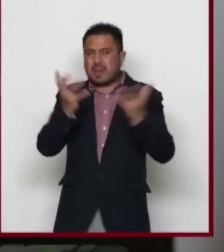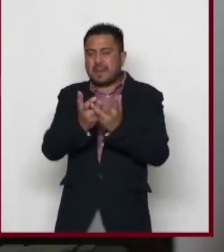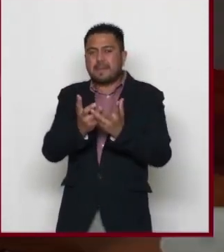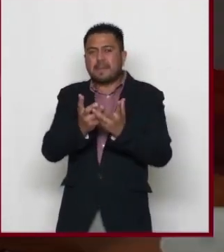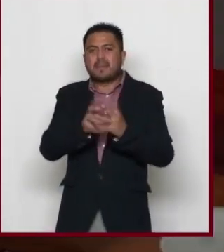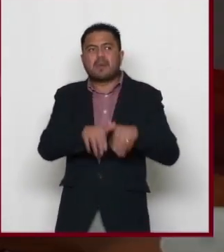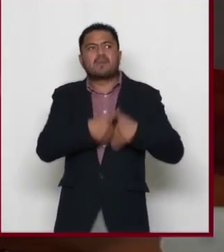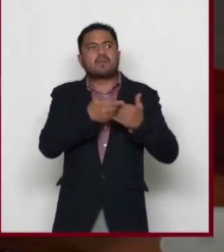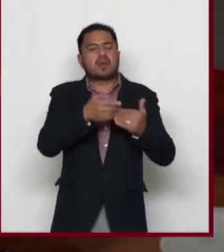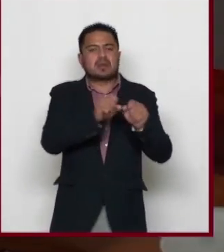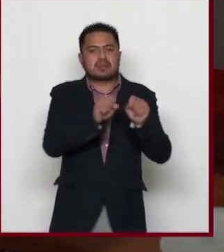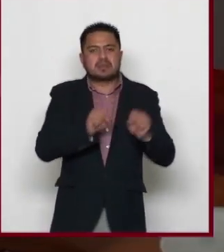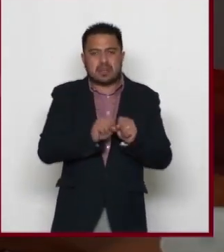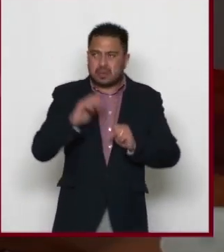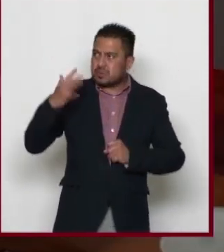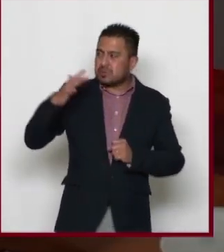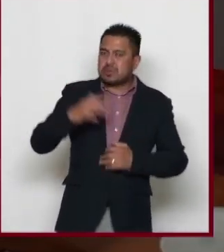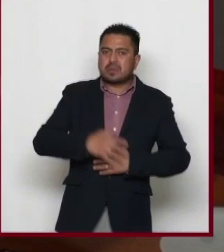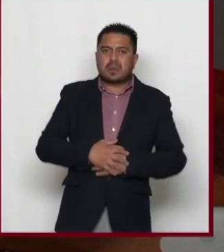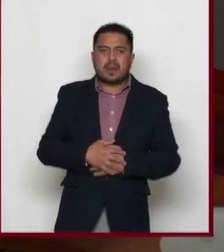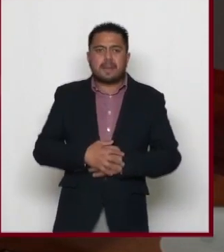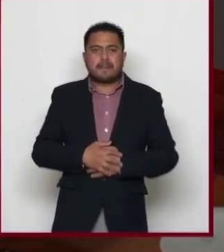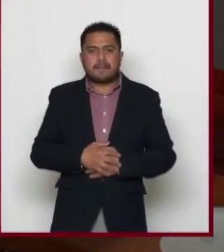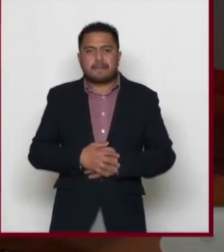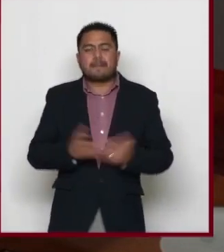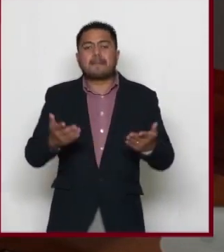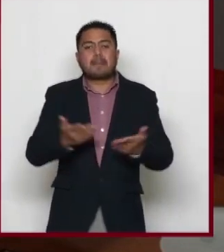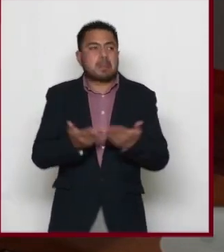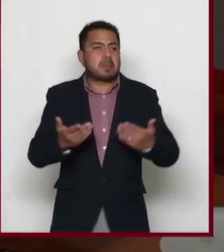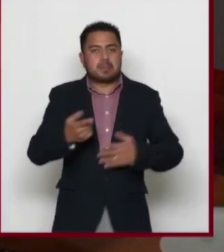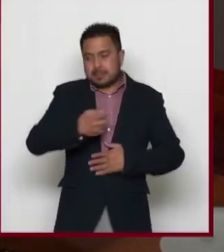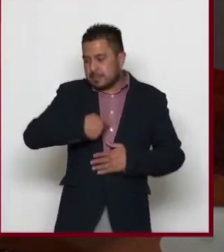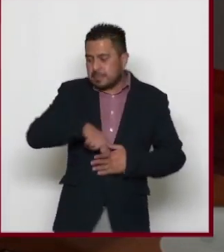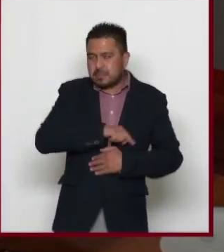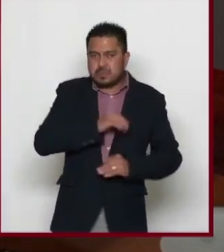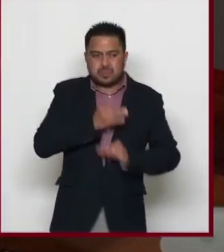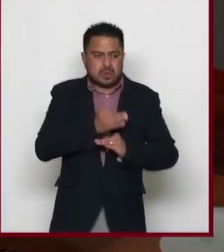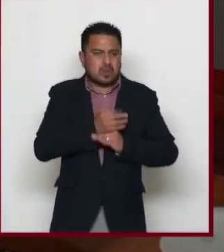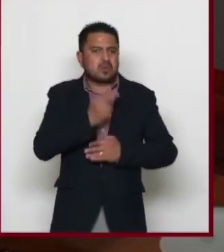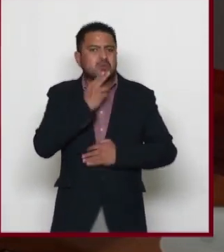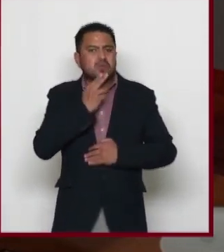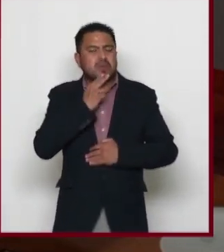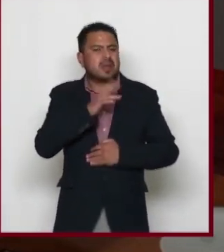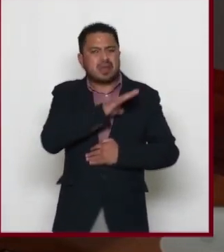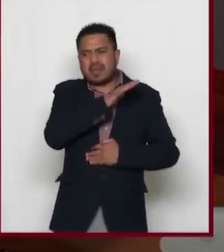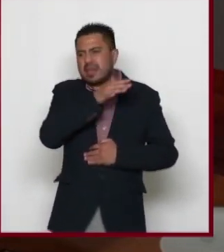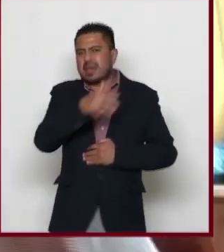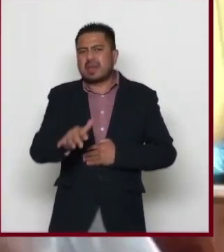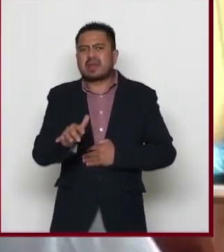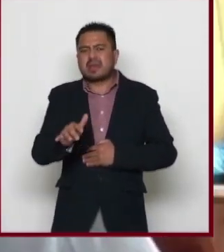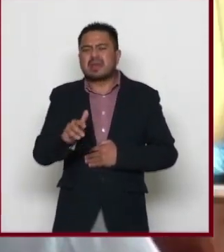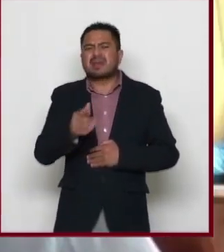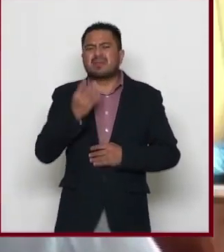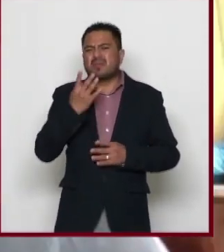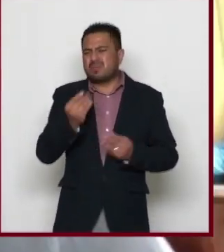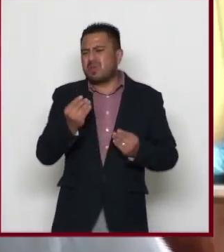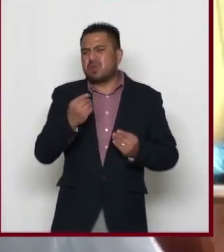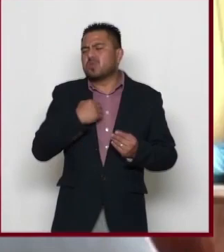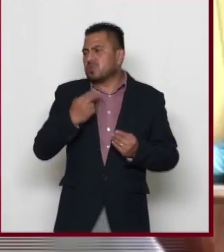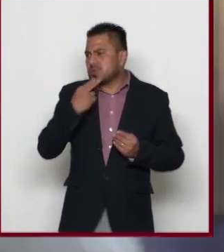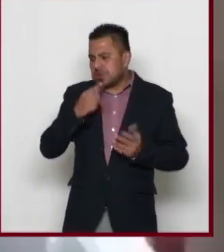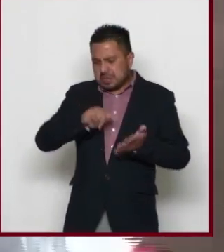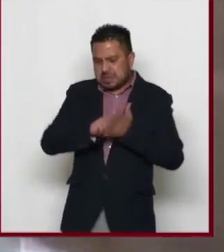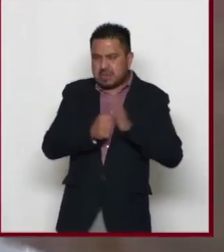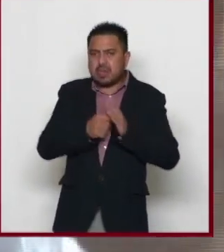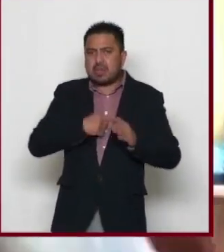que se descubren planetas fuera de nuestro sistema solar? Entonces, nosotros usamos